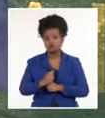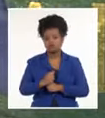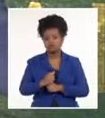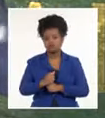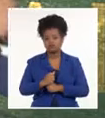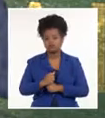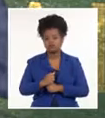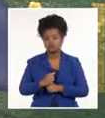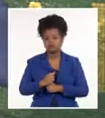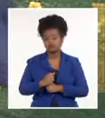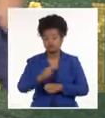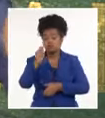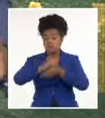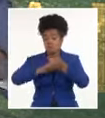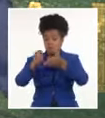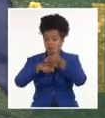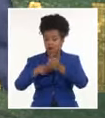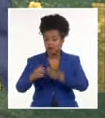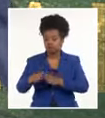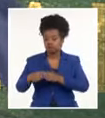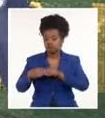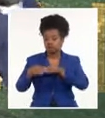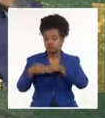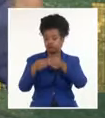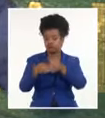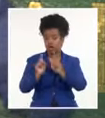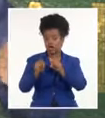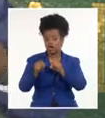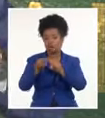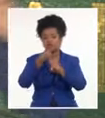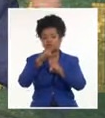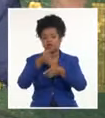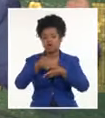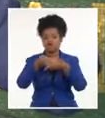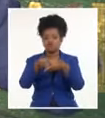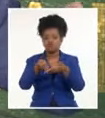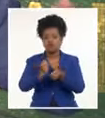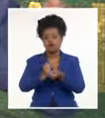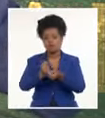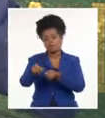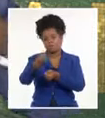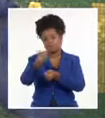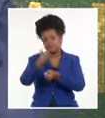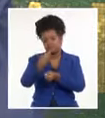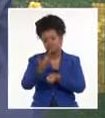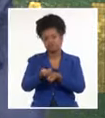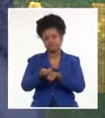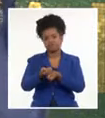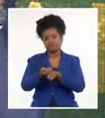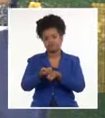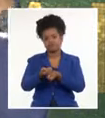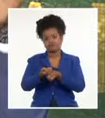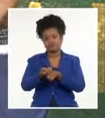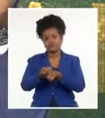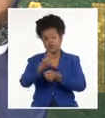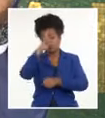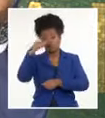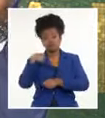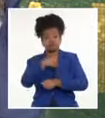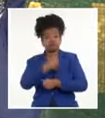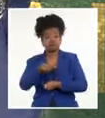no solamente vacunas, sino insumos médicos, el traslado de médicos, sobre todo médicos cubanos, para enfrentar